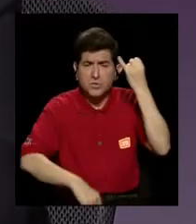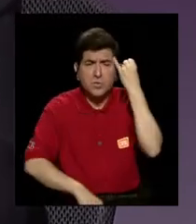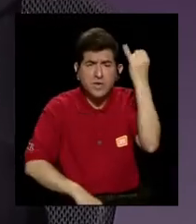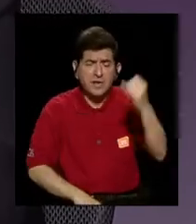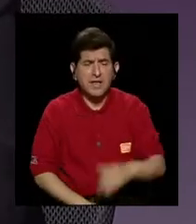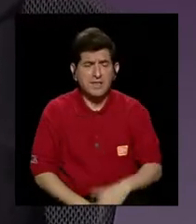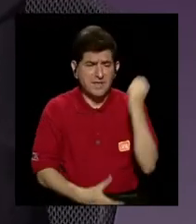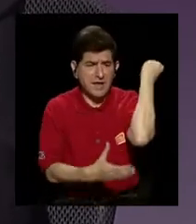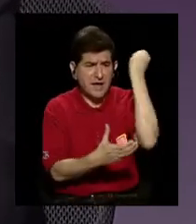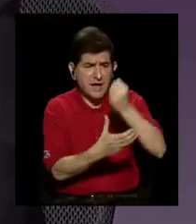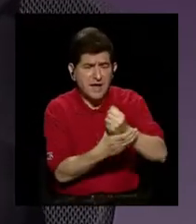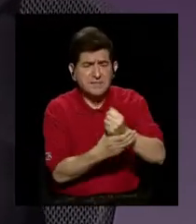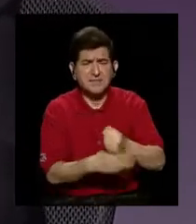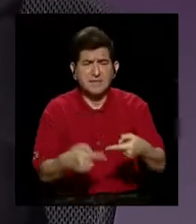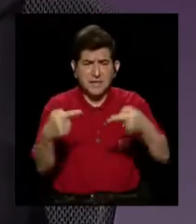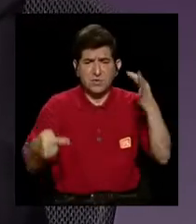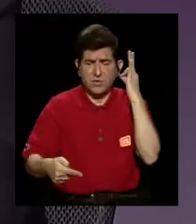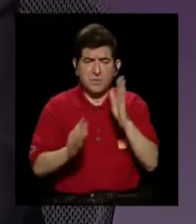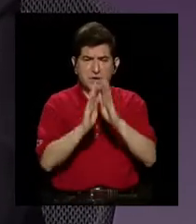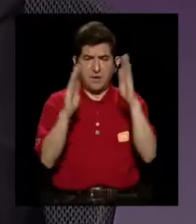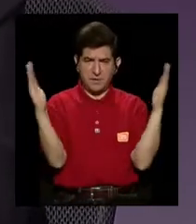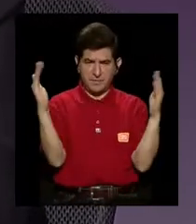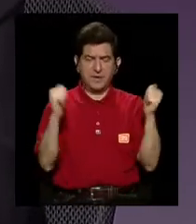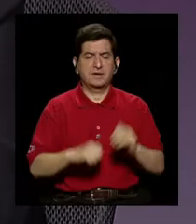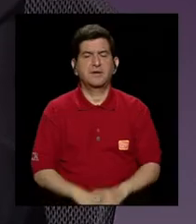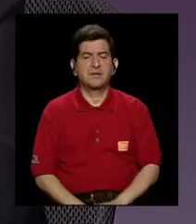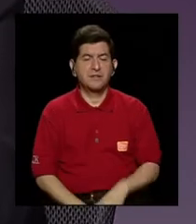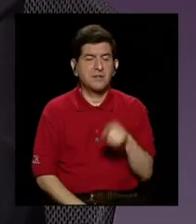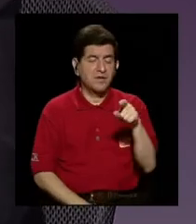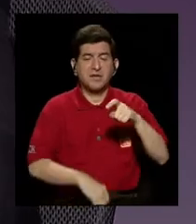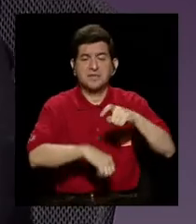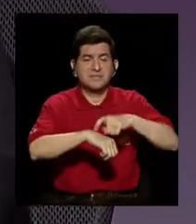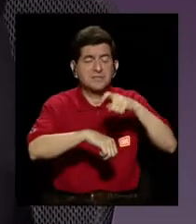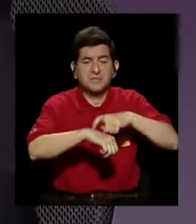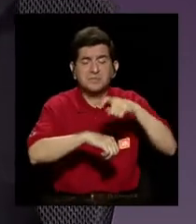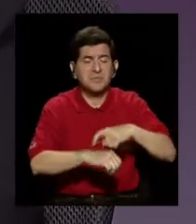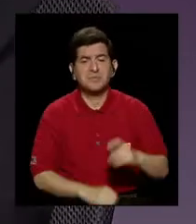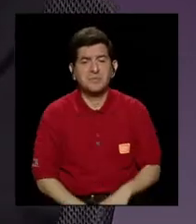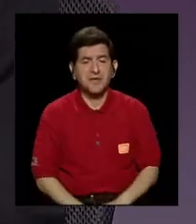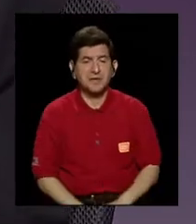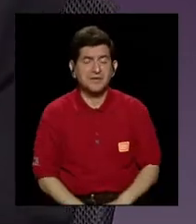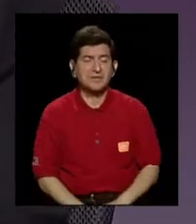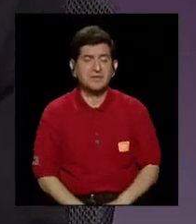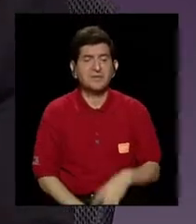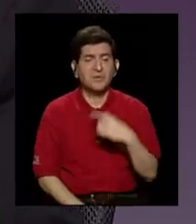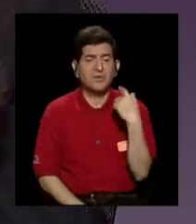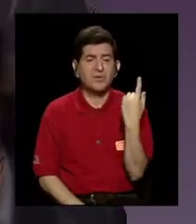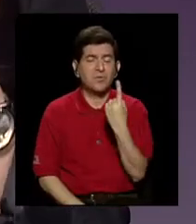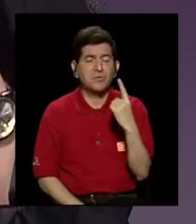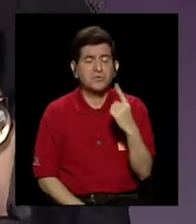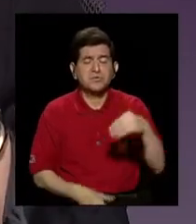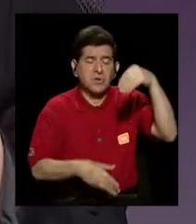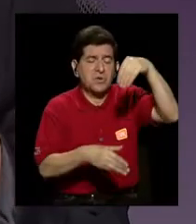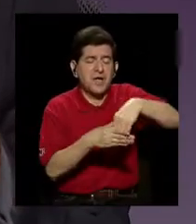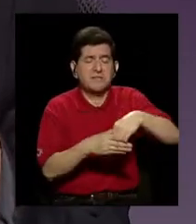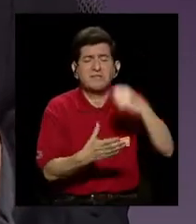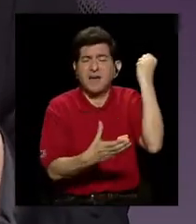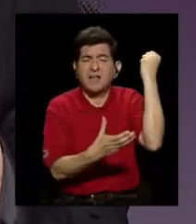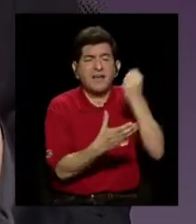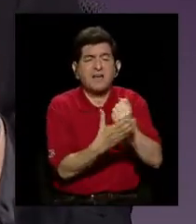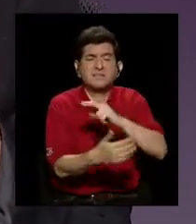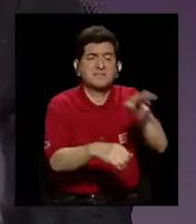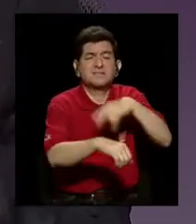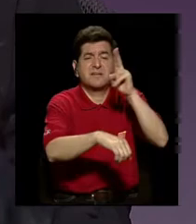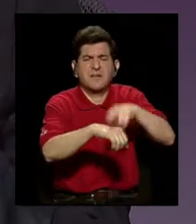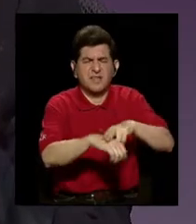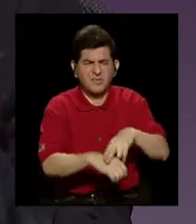femicidio ampliado, entonces entrarían como en la caja única de homicidios. Vea qué feo que suena eso, pero